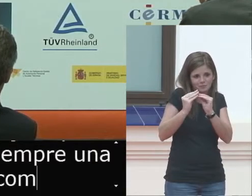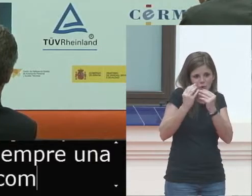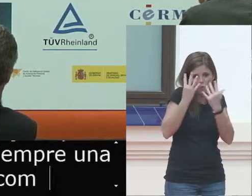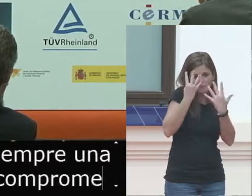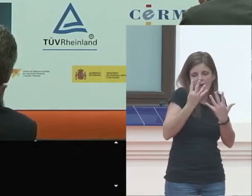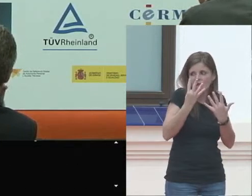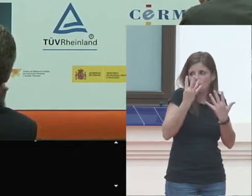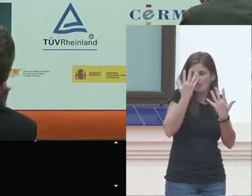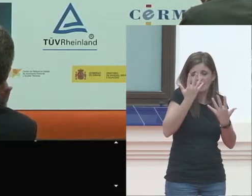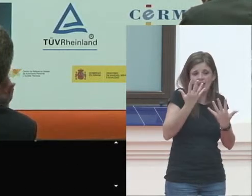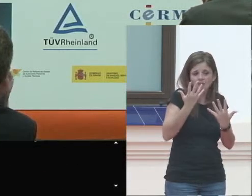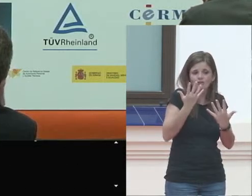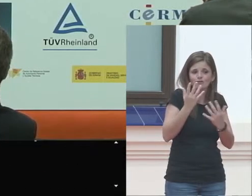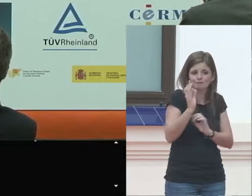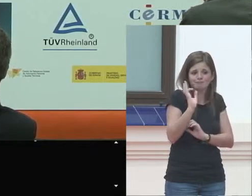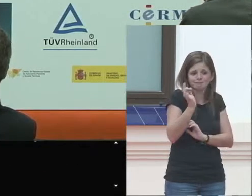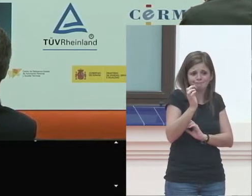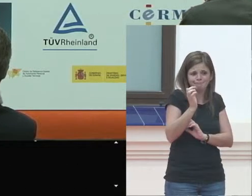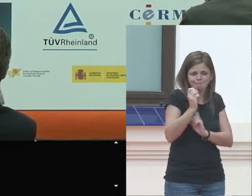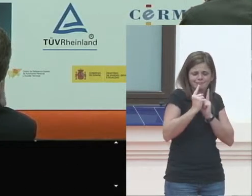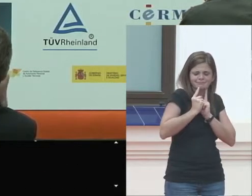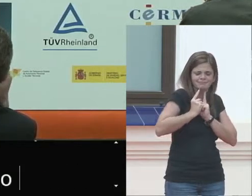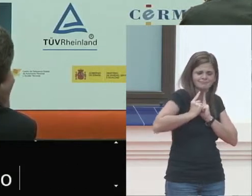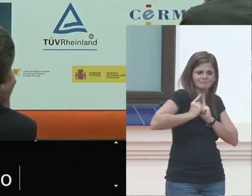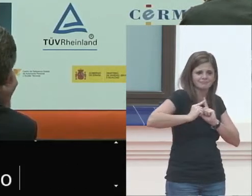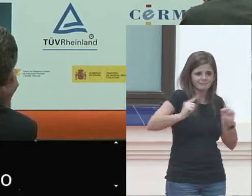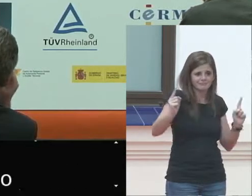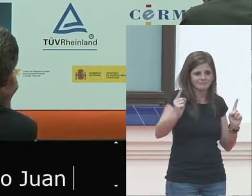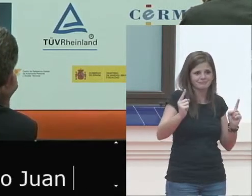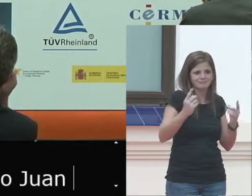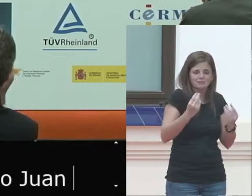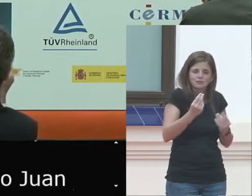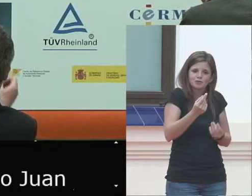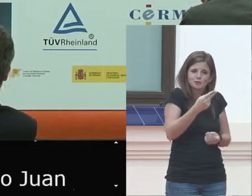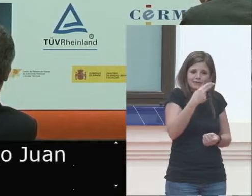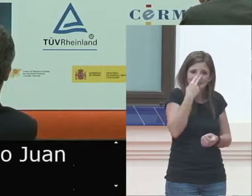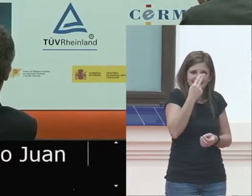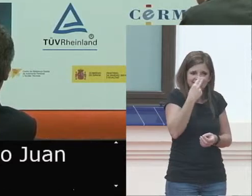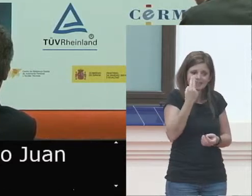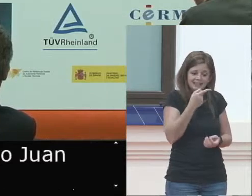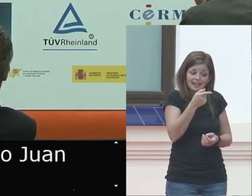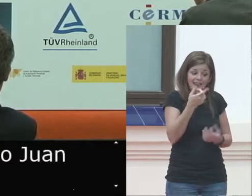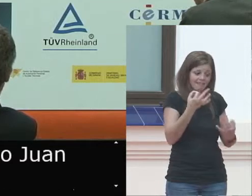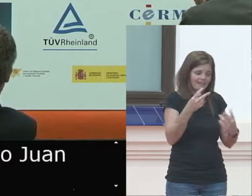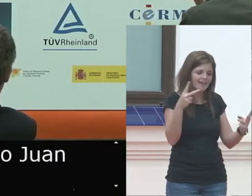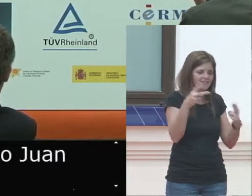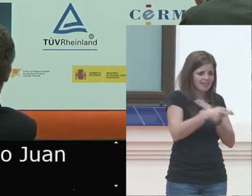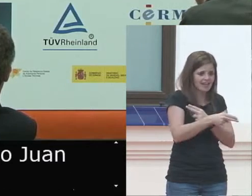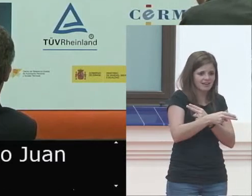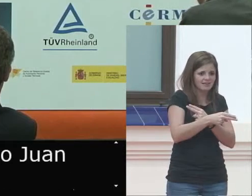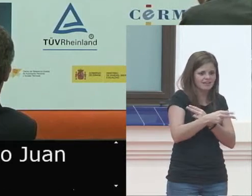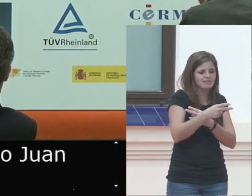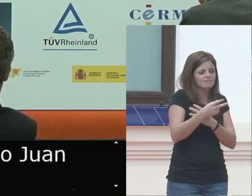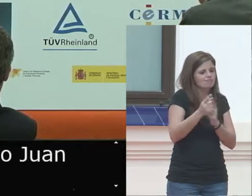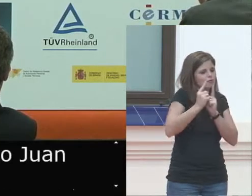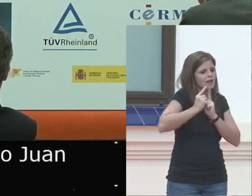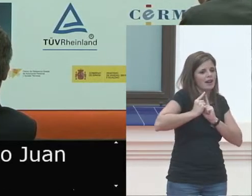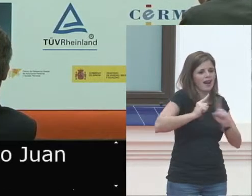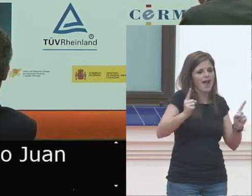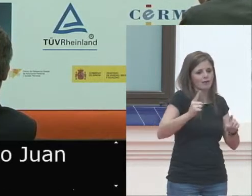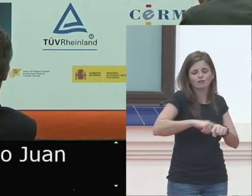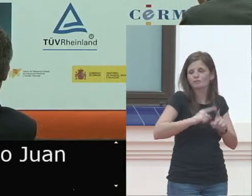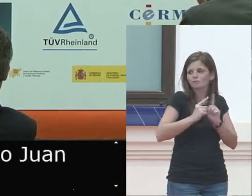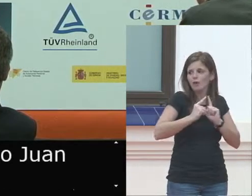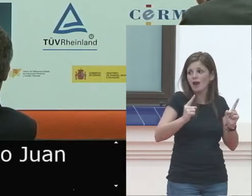años, son muchos años. Es verdad que hay muchos intereses y eso hay que conciliarlo y equilibrarlo, pero son muchos años. La